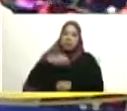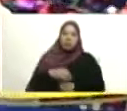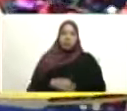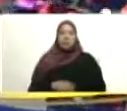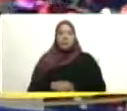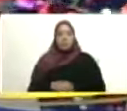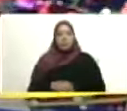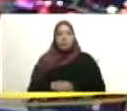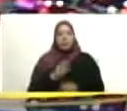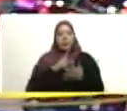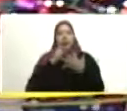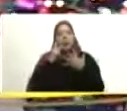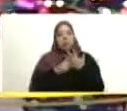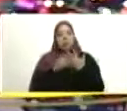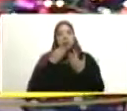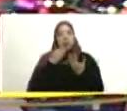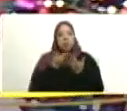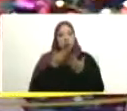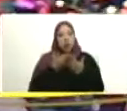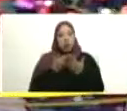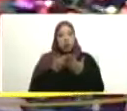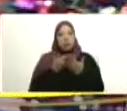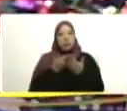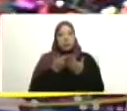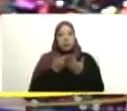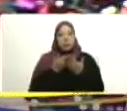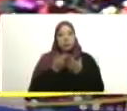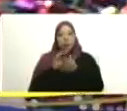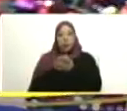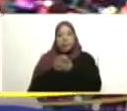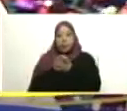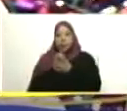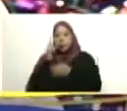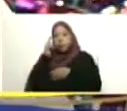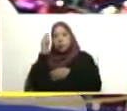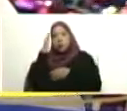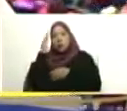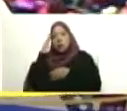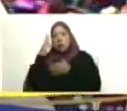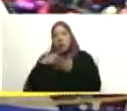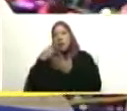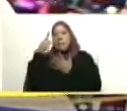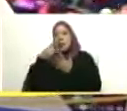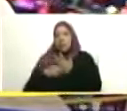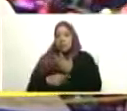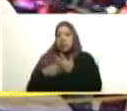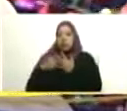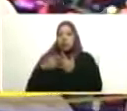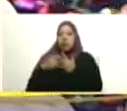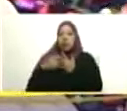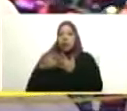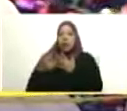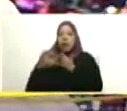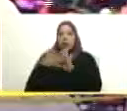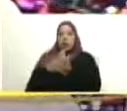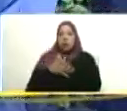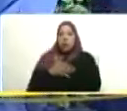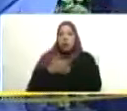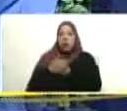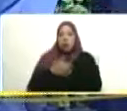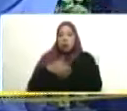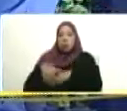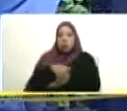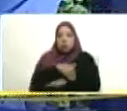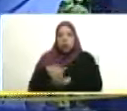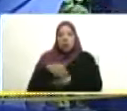Entonces aquí está planteado lo siguiente. Compañero Héctor Rodríguez, tú que eres experto en planificación pública y ministro